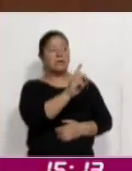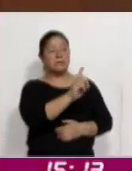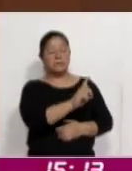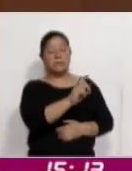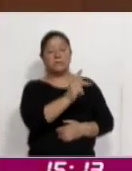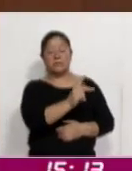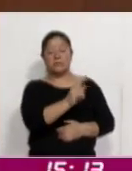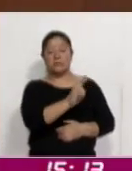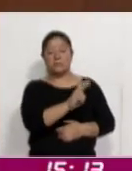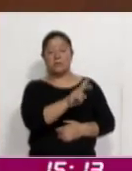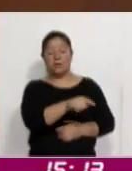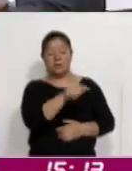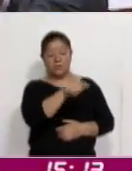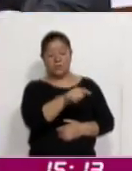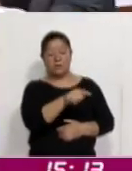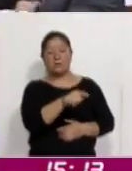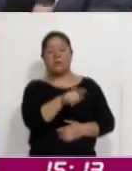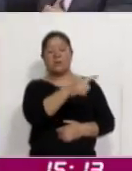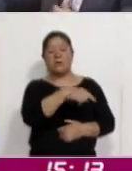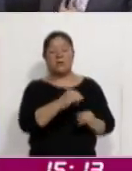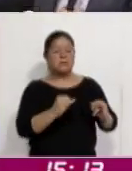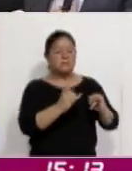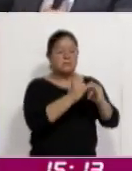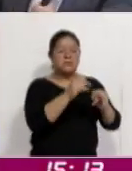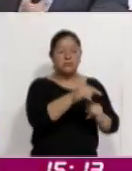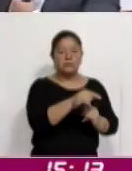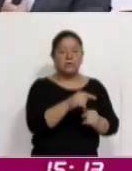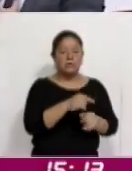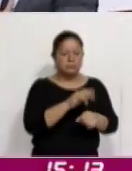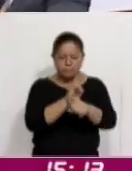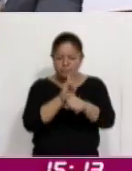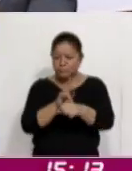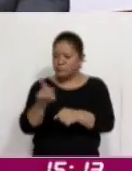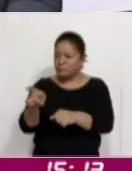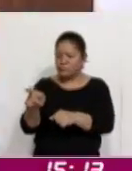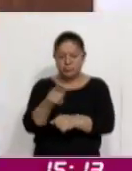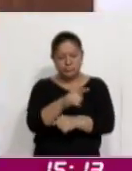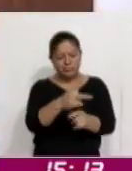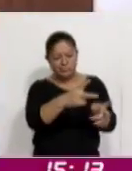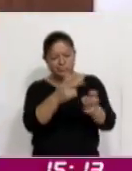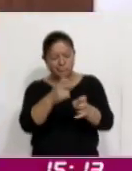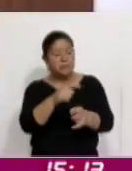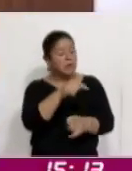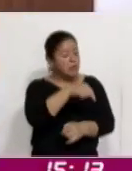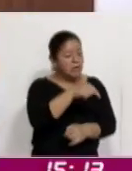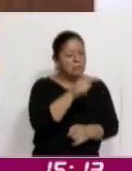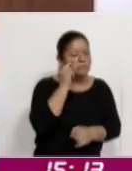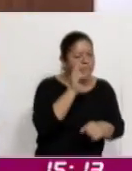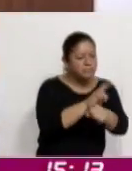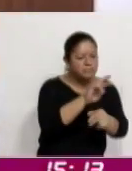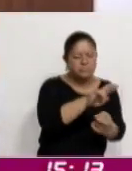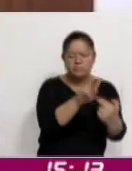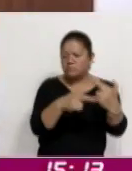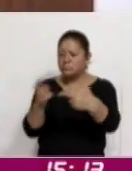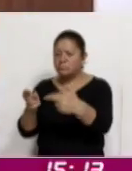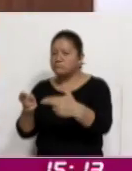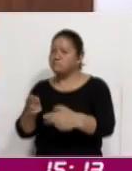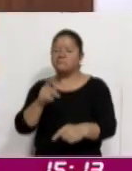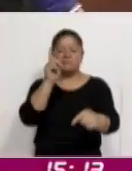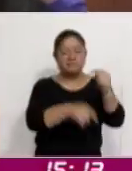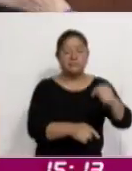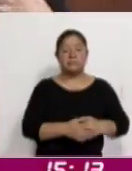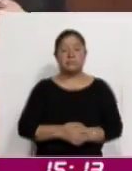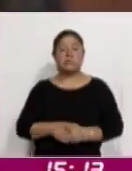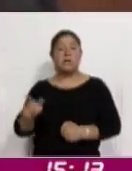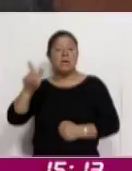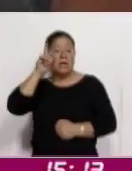del 31 de diciembre de 2024, fecha en la que la Secretaría de Finanzas del Estado asumirá sus funciones. El dictamen enviado por la gobernadora Lorena